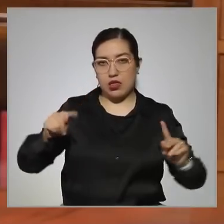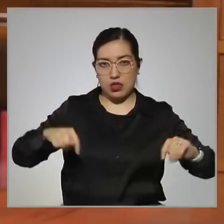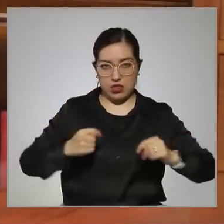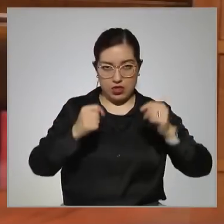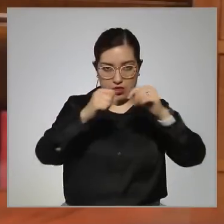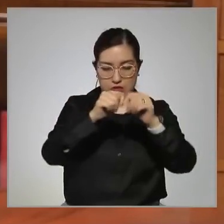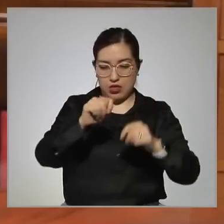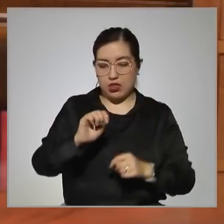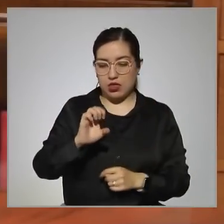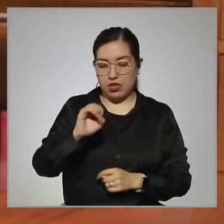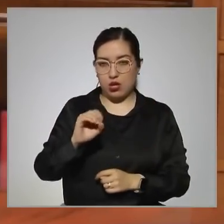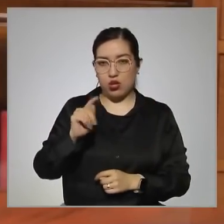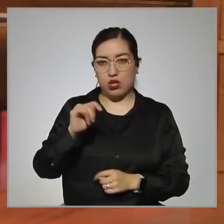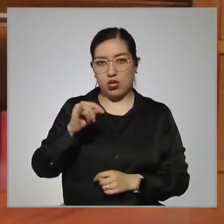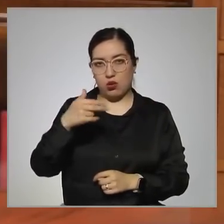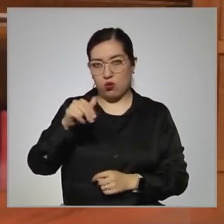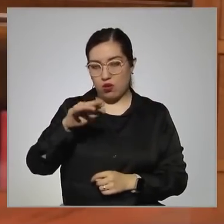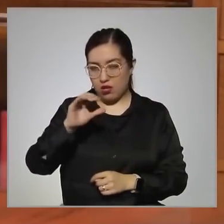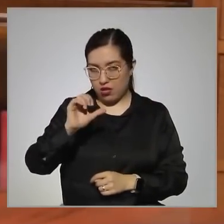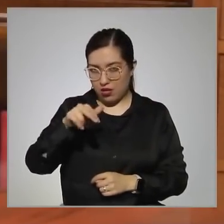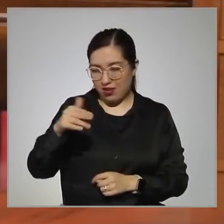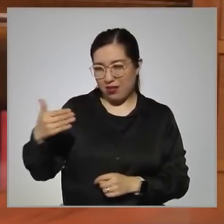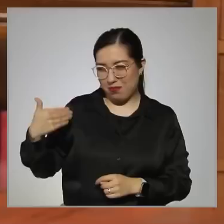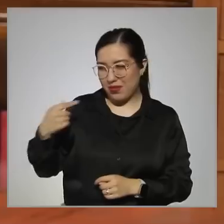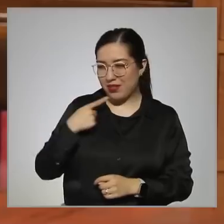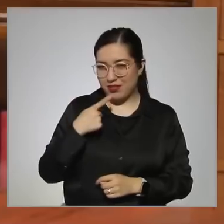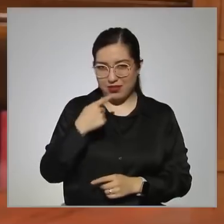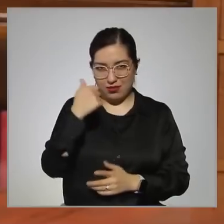ahorita mencionando Teotihuacán, la gran ciudad,